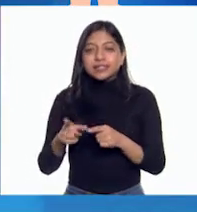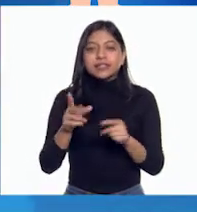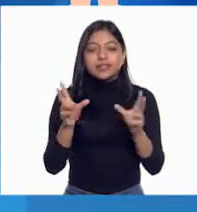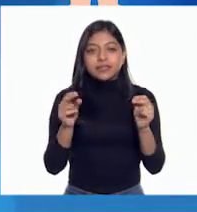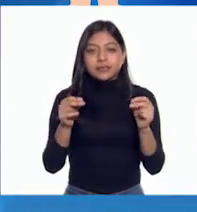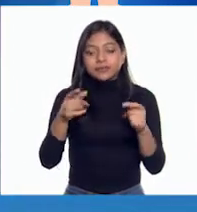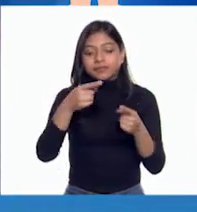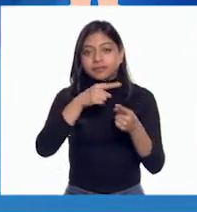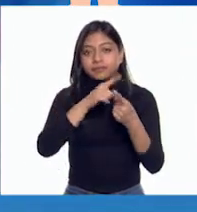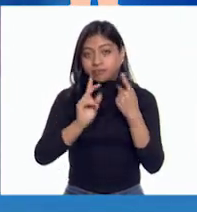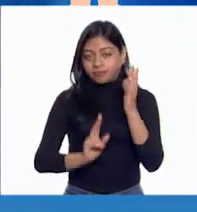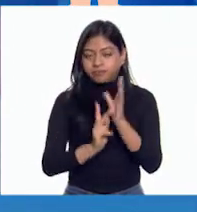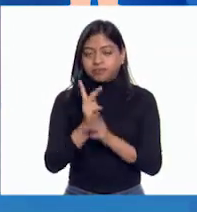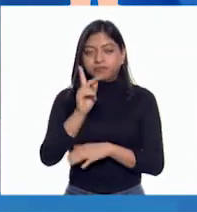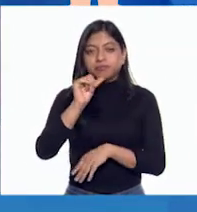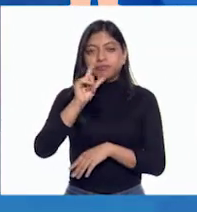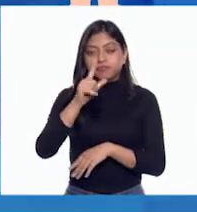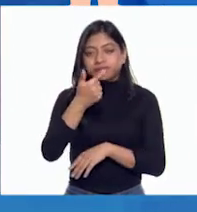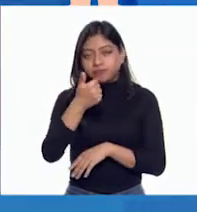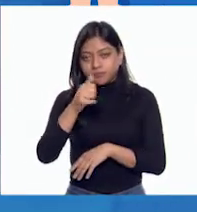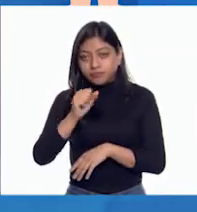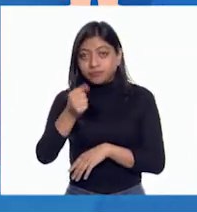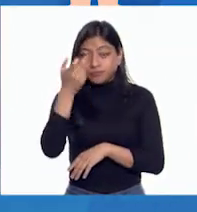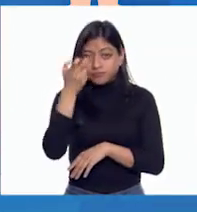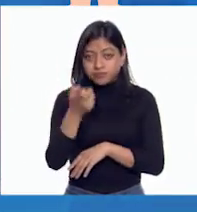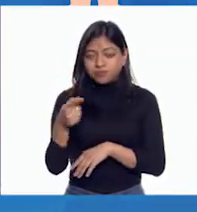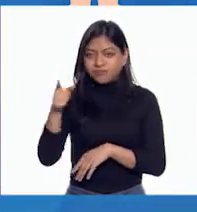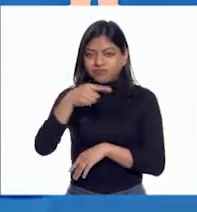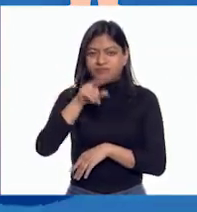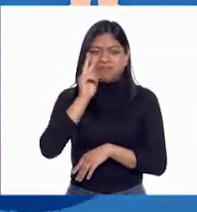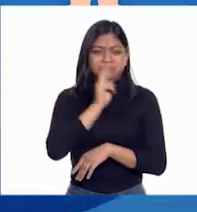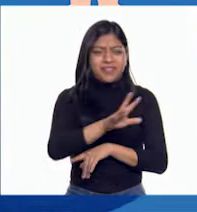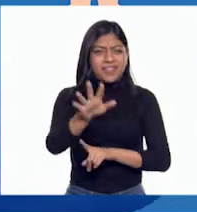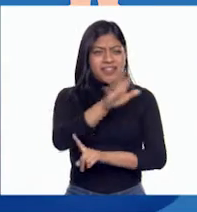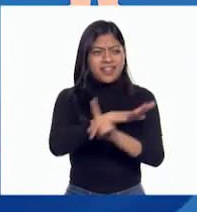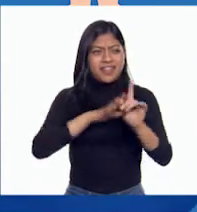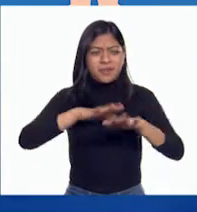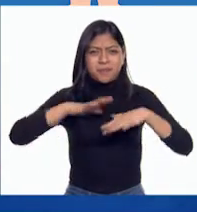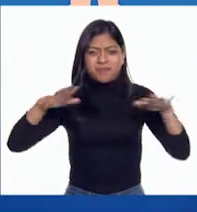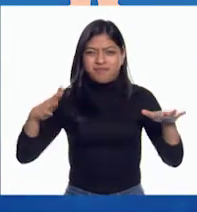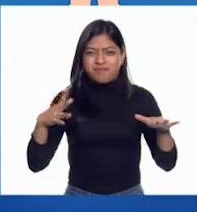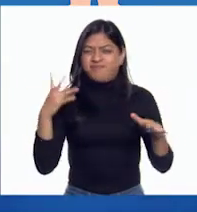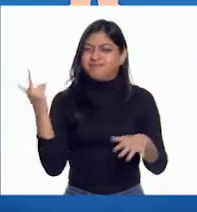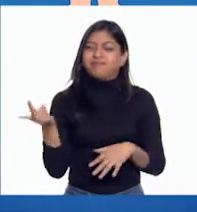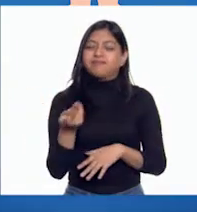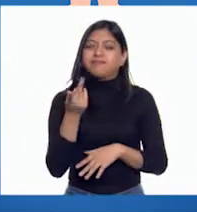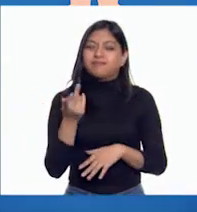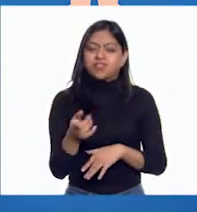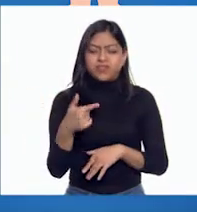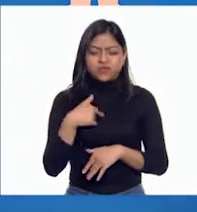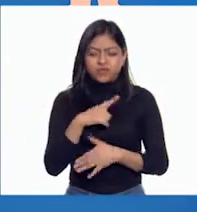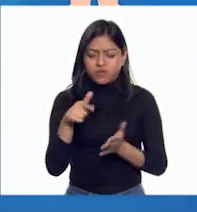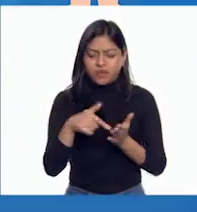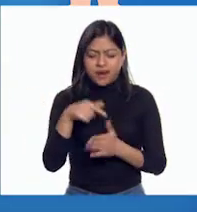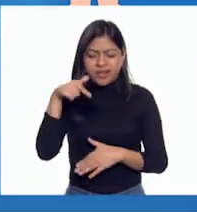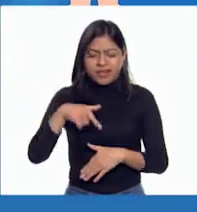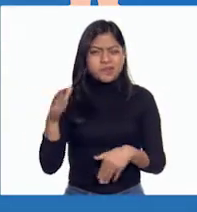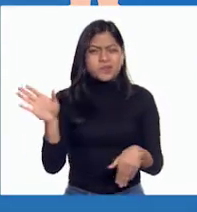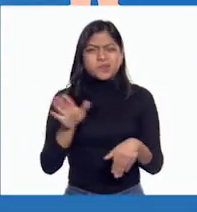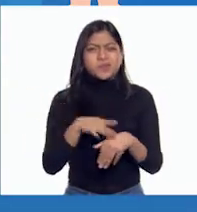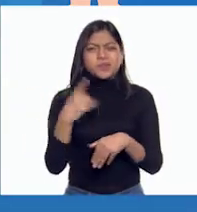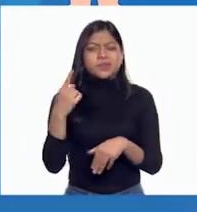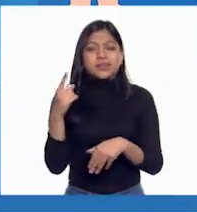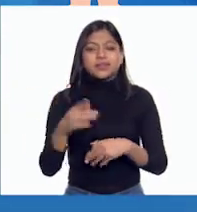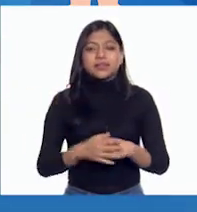algas, entre otros animales. Estaba un poco confundida y se preguntó, ¿en dónde estoy? ¿Qué hago aquí?